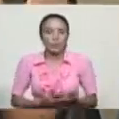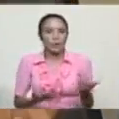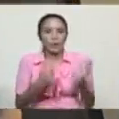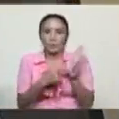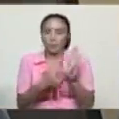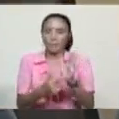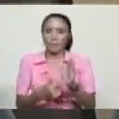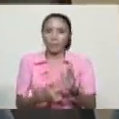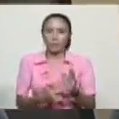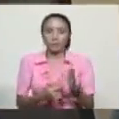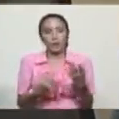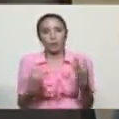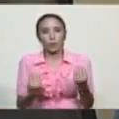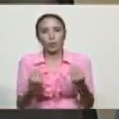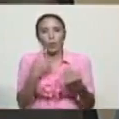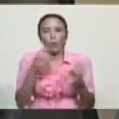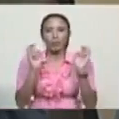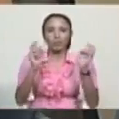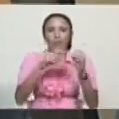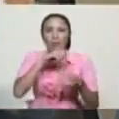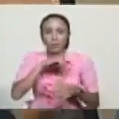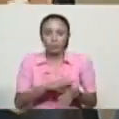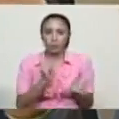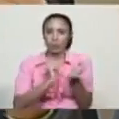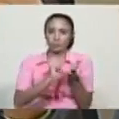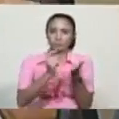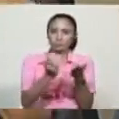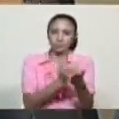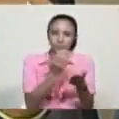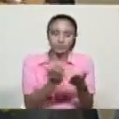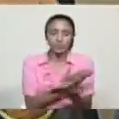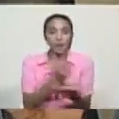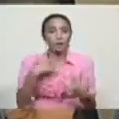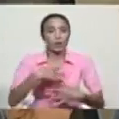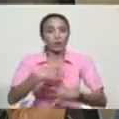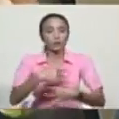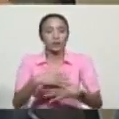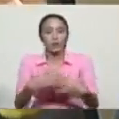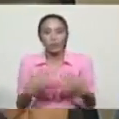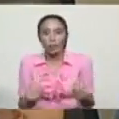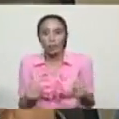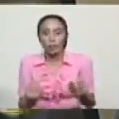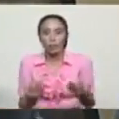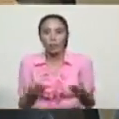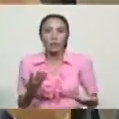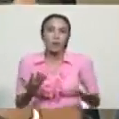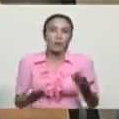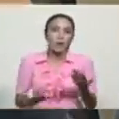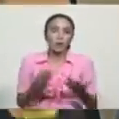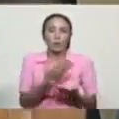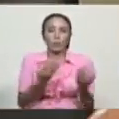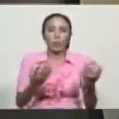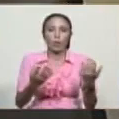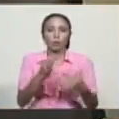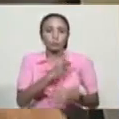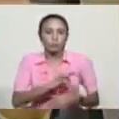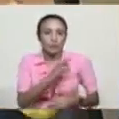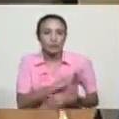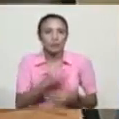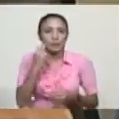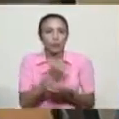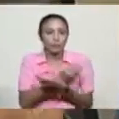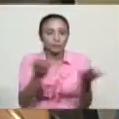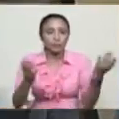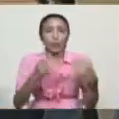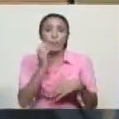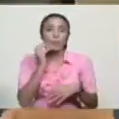una obra alrededor de ese tema, y nos interesaría mucho la posibilidad de la construcción, la creación de un